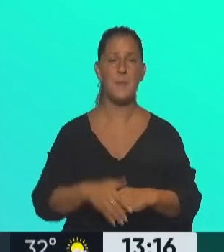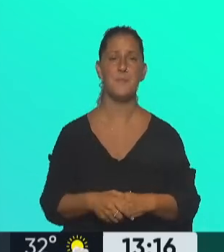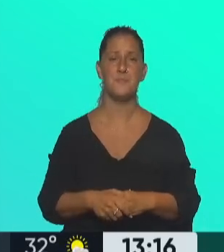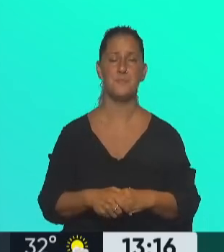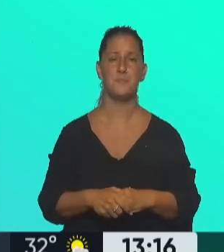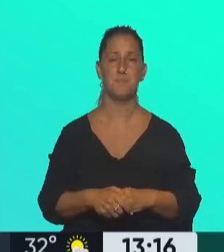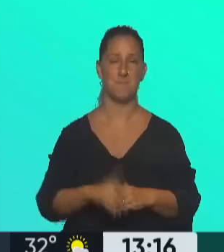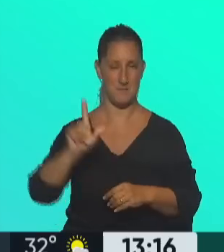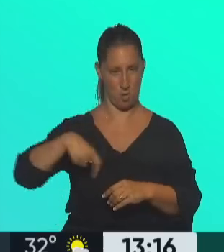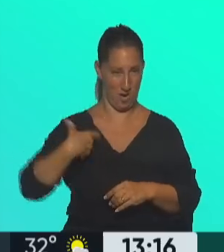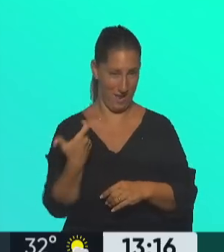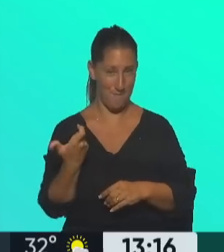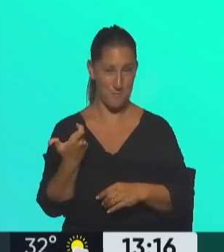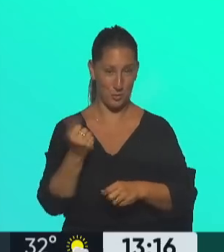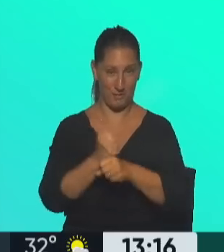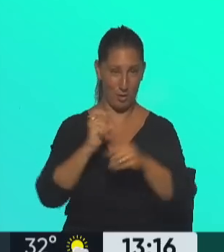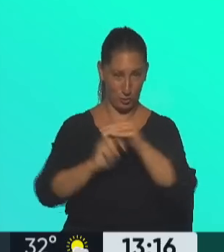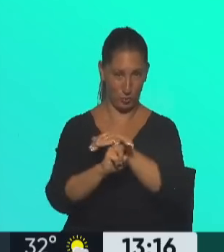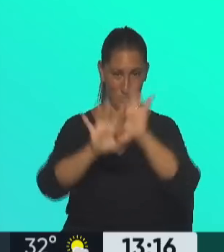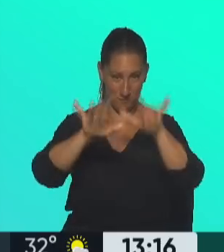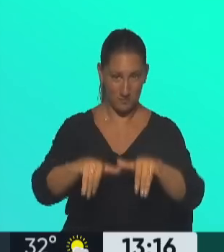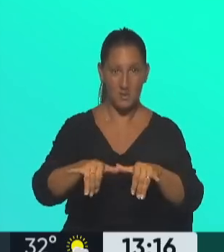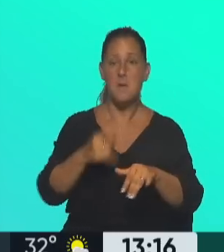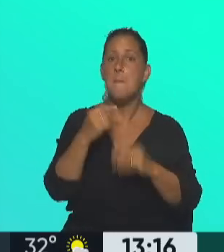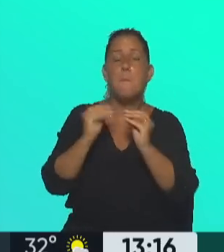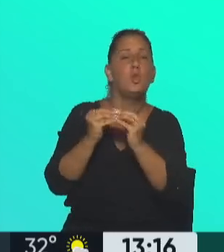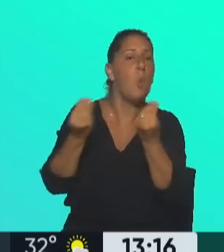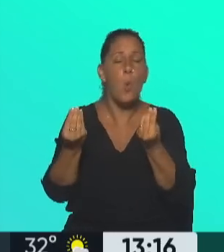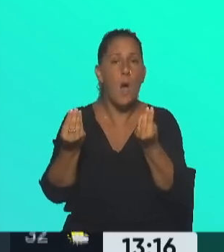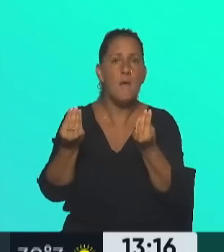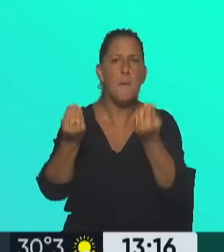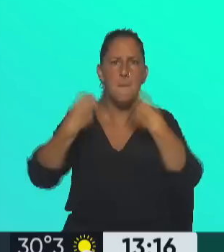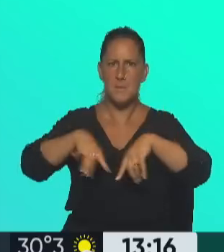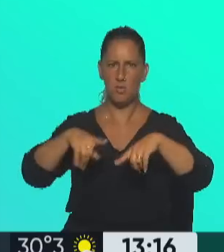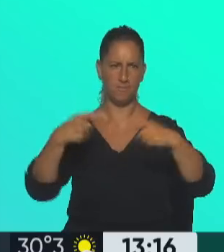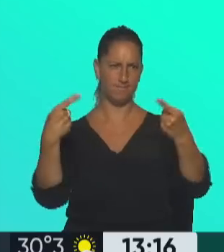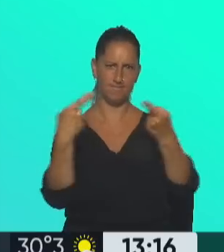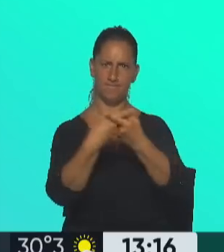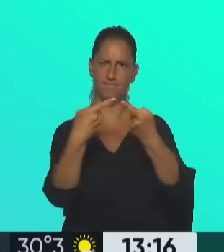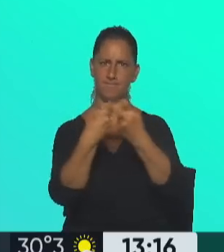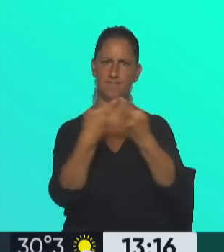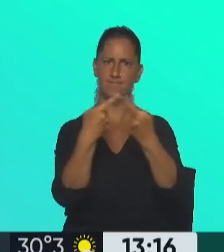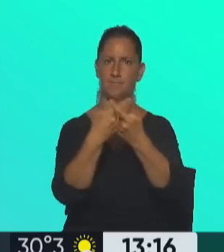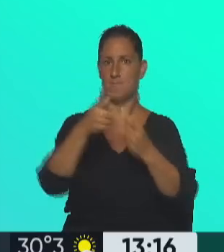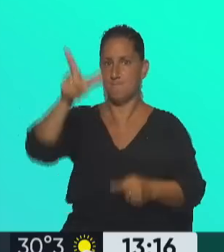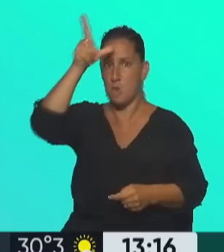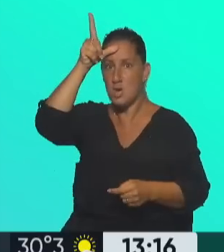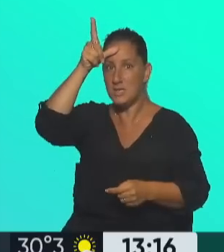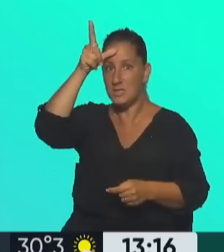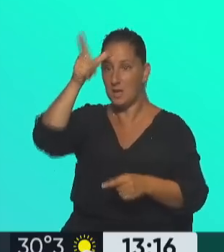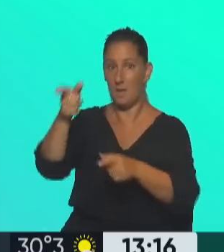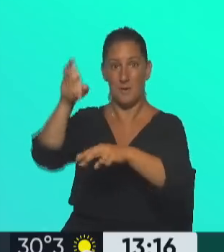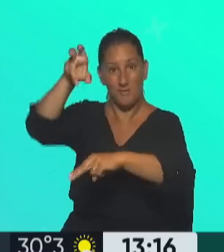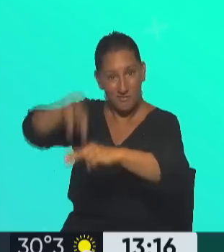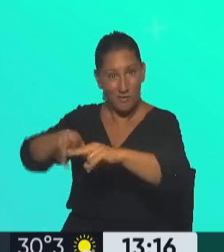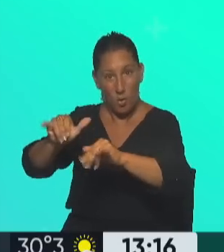la entidad gremial de los trabajadores del subte por motivos que se desconocen Se generó un enfrentamiento con la oficial durante el cual el joven